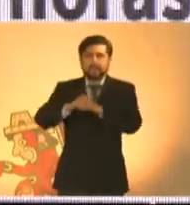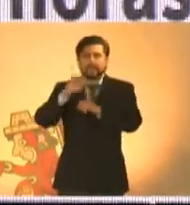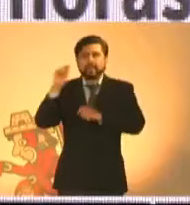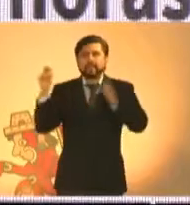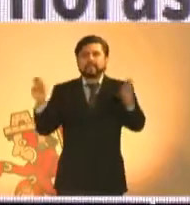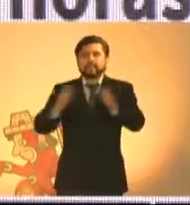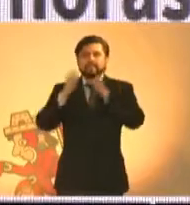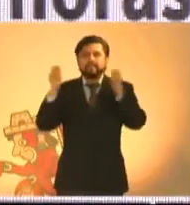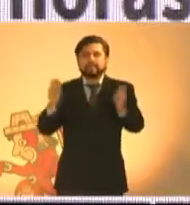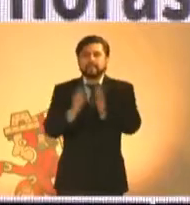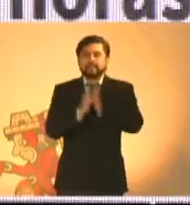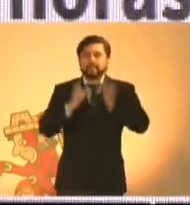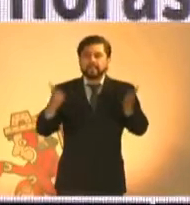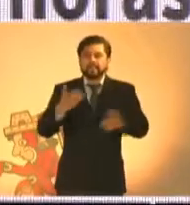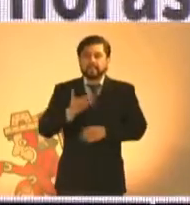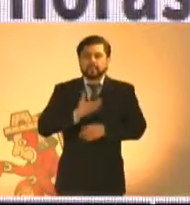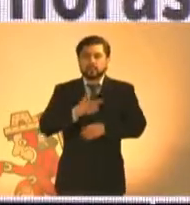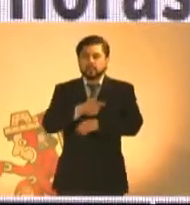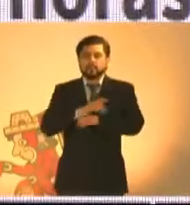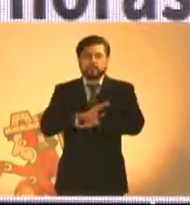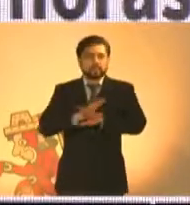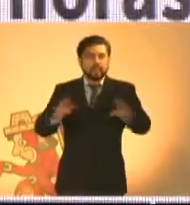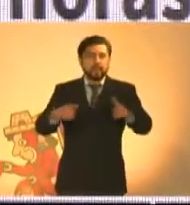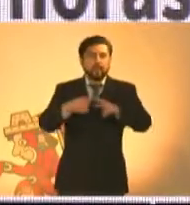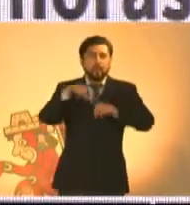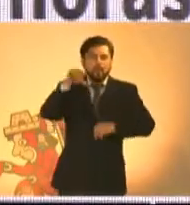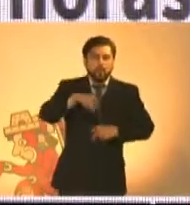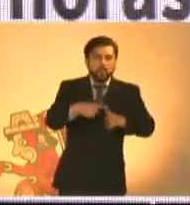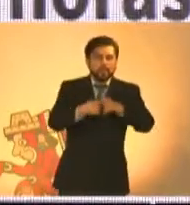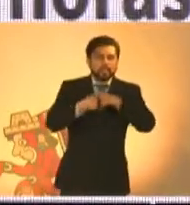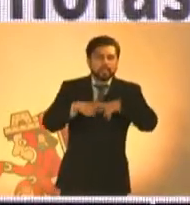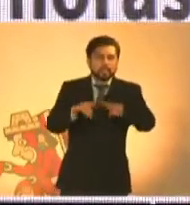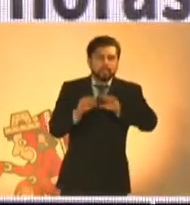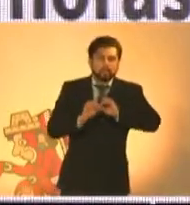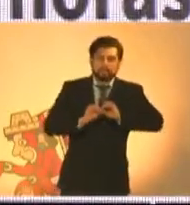este libro sobre la batalla de ayacucho va a empezar a circular